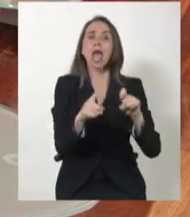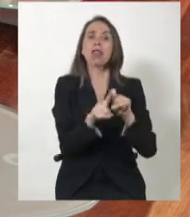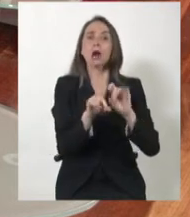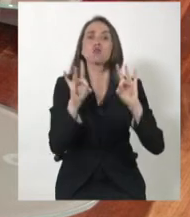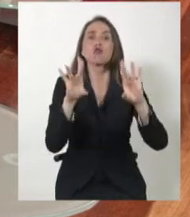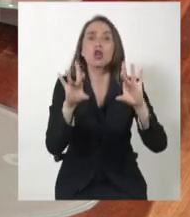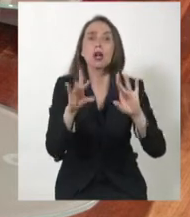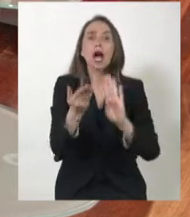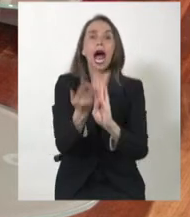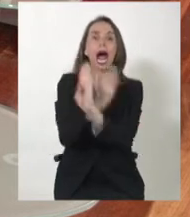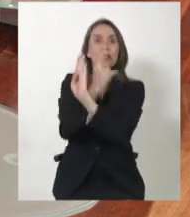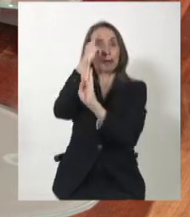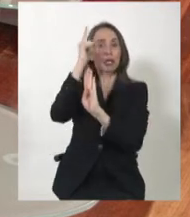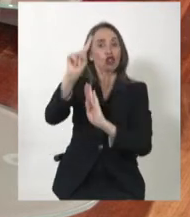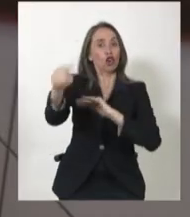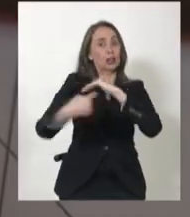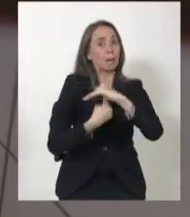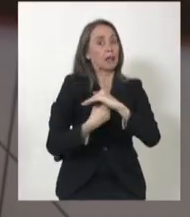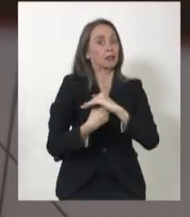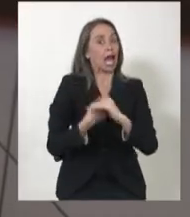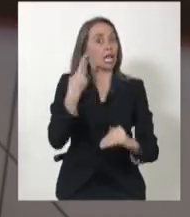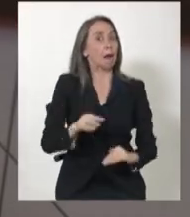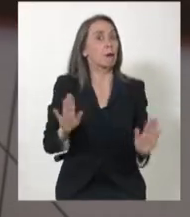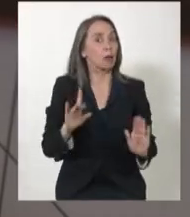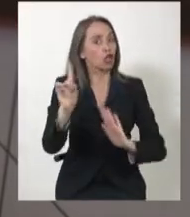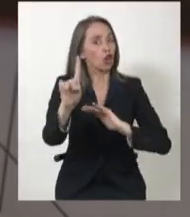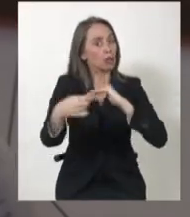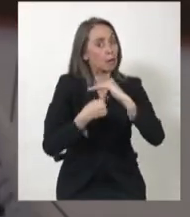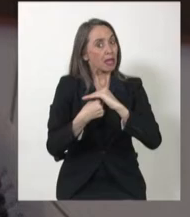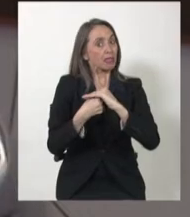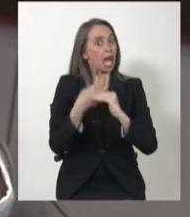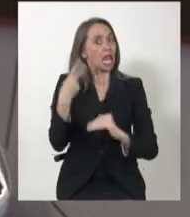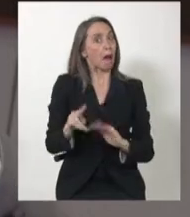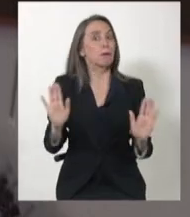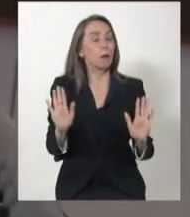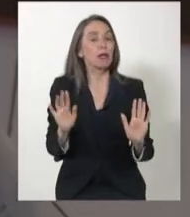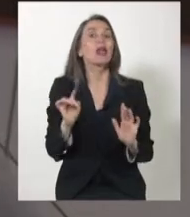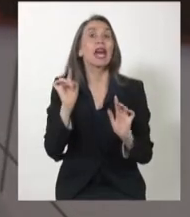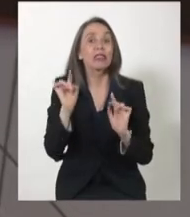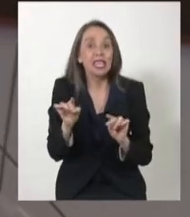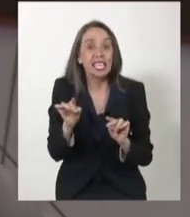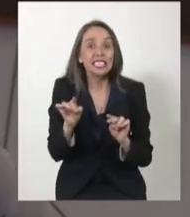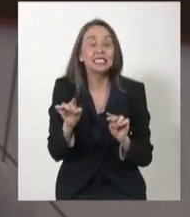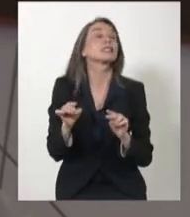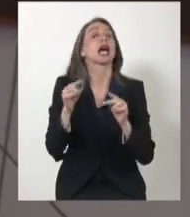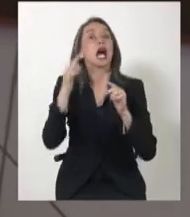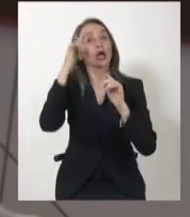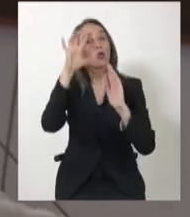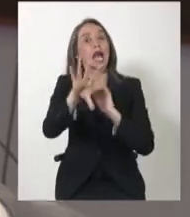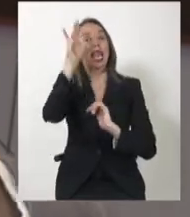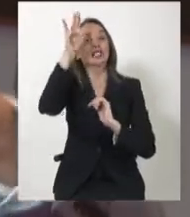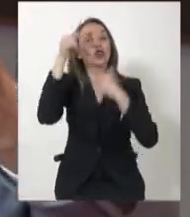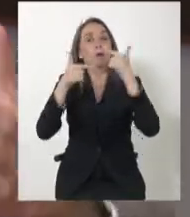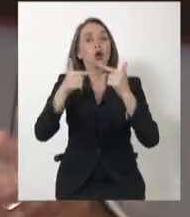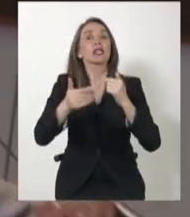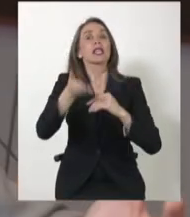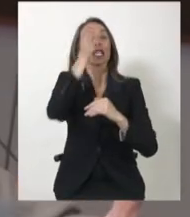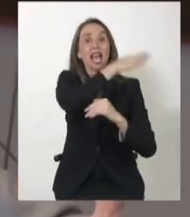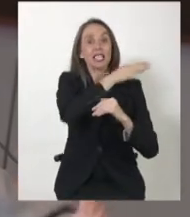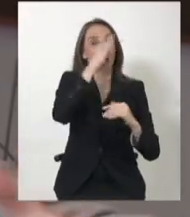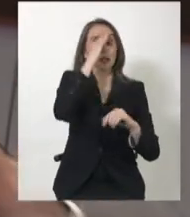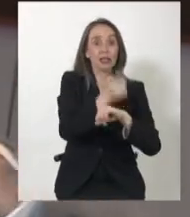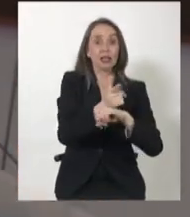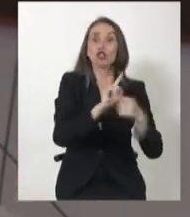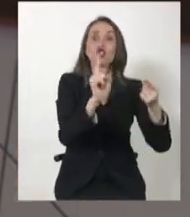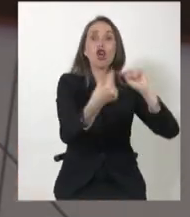una cosmovisión que no me toquís la propiedad, no me la toquís. Eso es una opción política que no se deliberó, sino que se impuso. Entonces, eso no